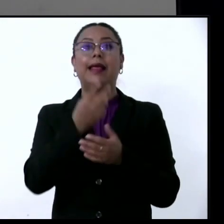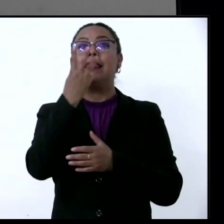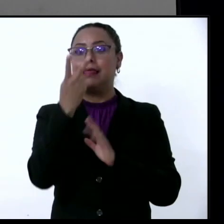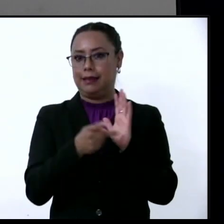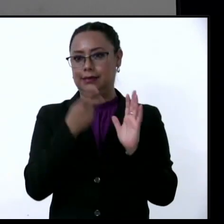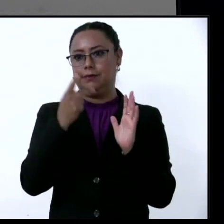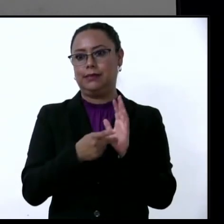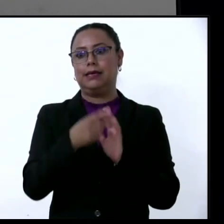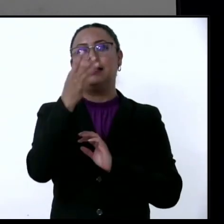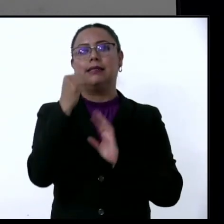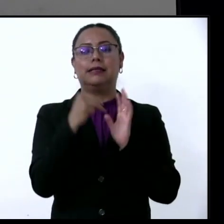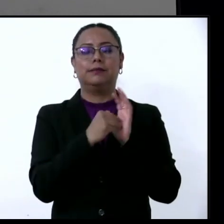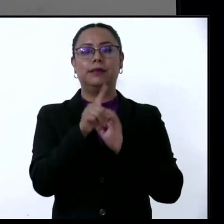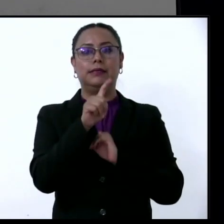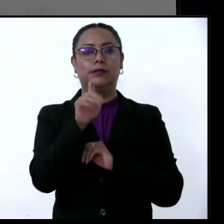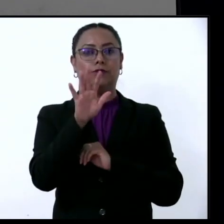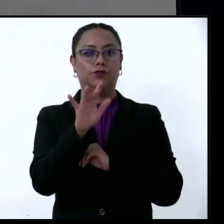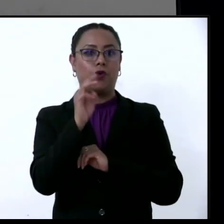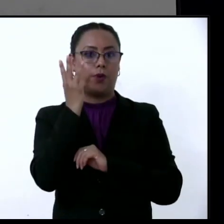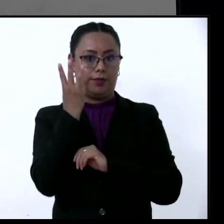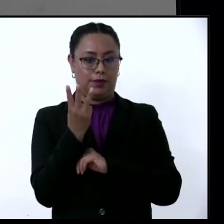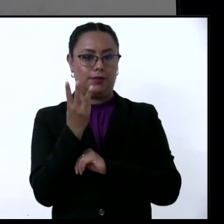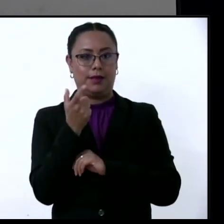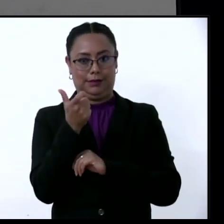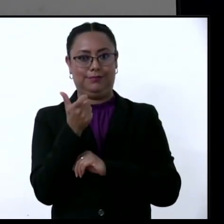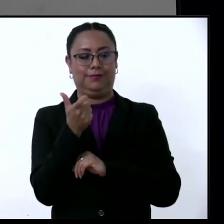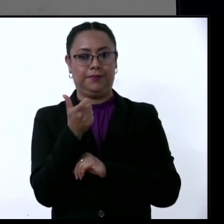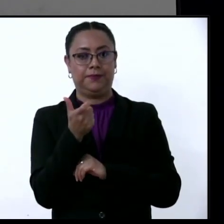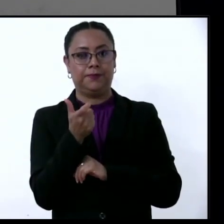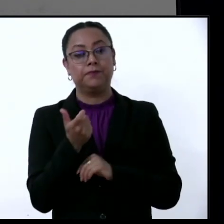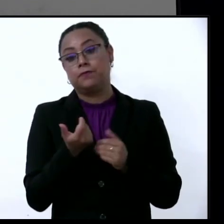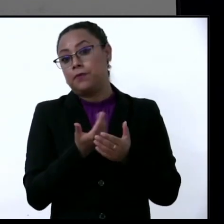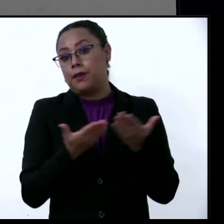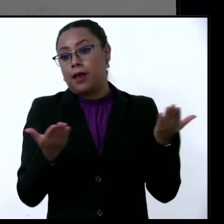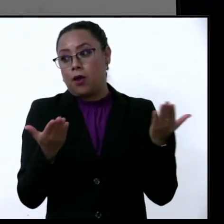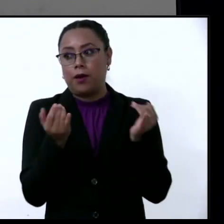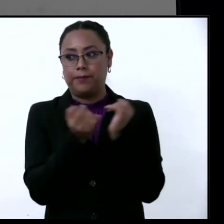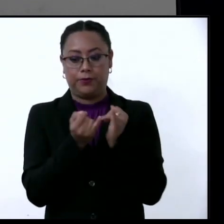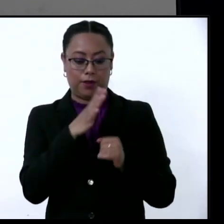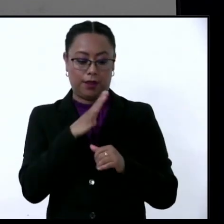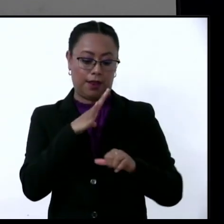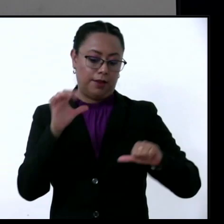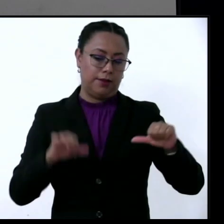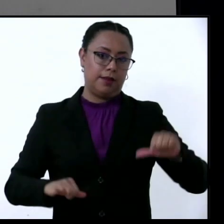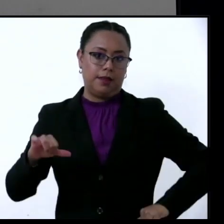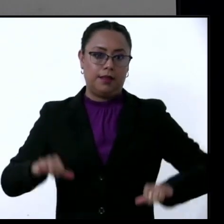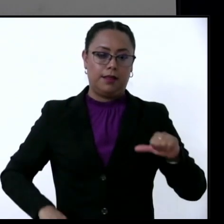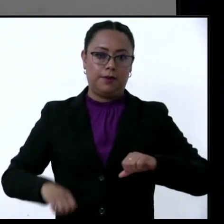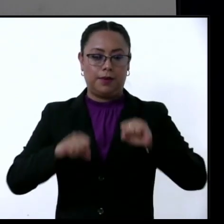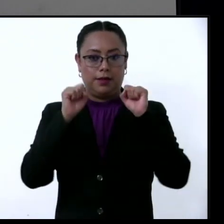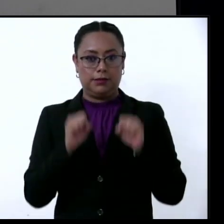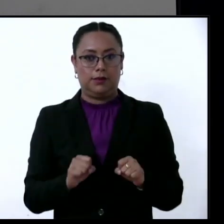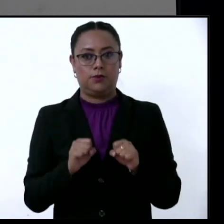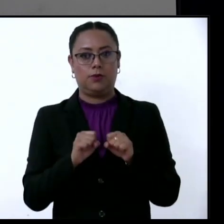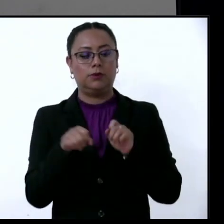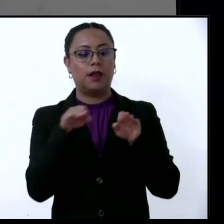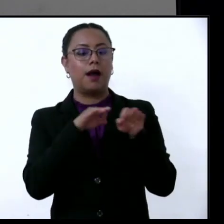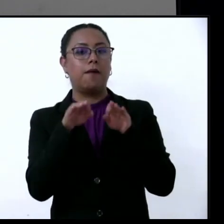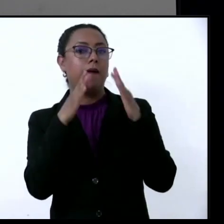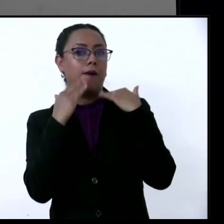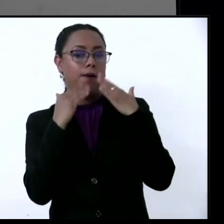de 3.153 pesos. Y bueno, dentro de las actividades de seguro de